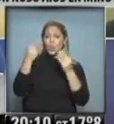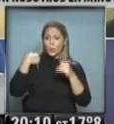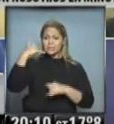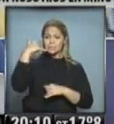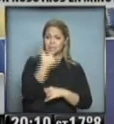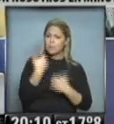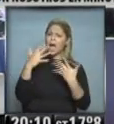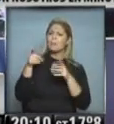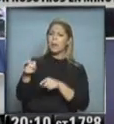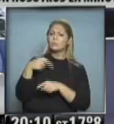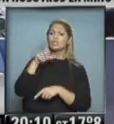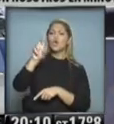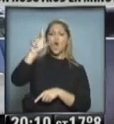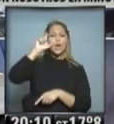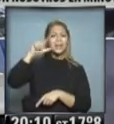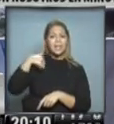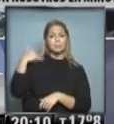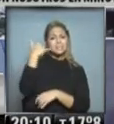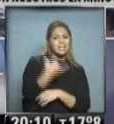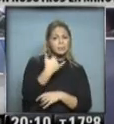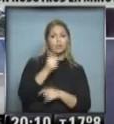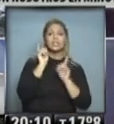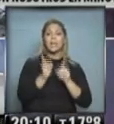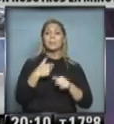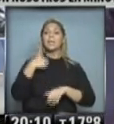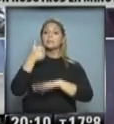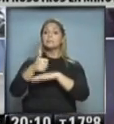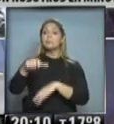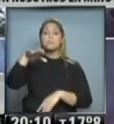para el compañero Rafael Correa, igualmente el compañero Maduro.